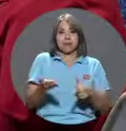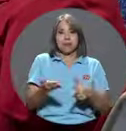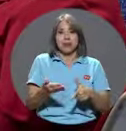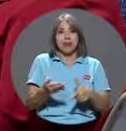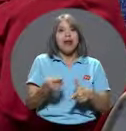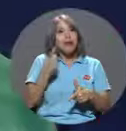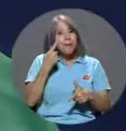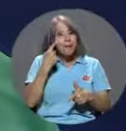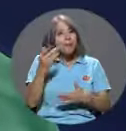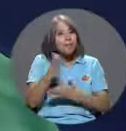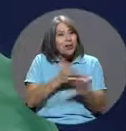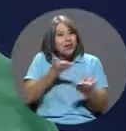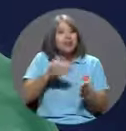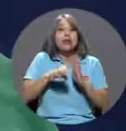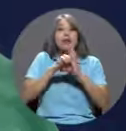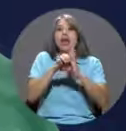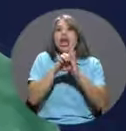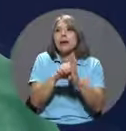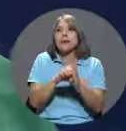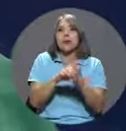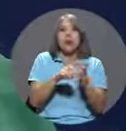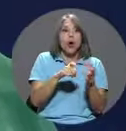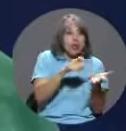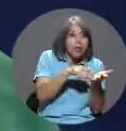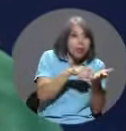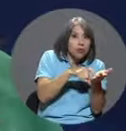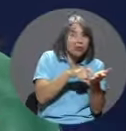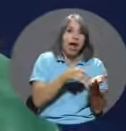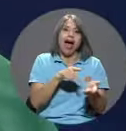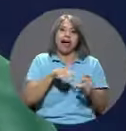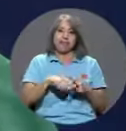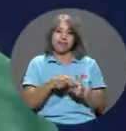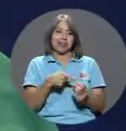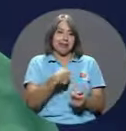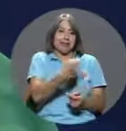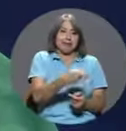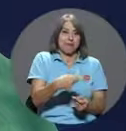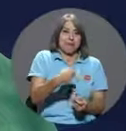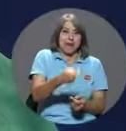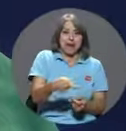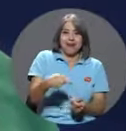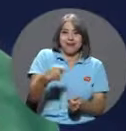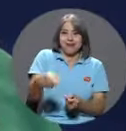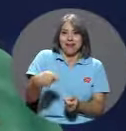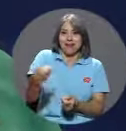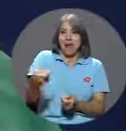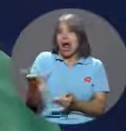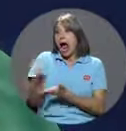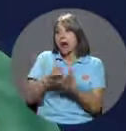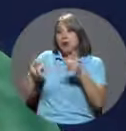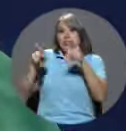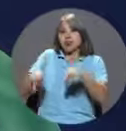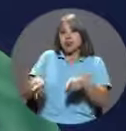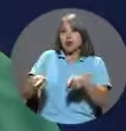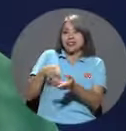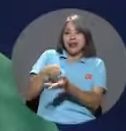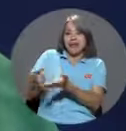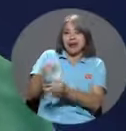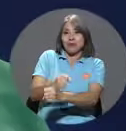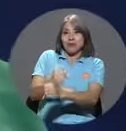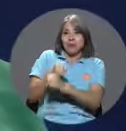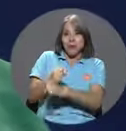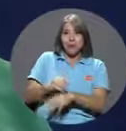las cuentas, algunas personas toman un seguro, resuelven algo que debían resolver y